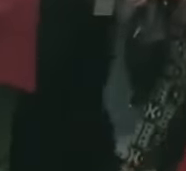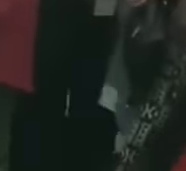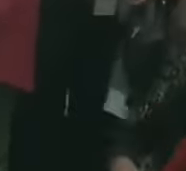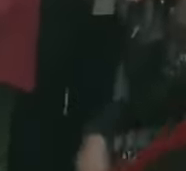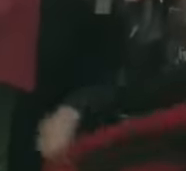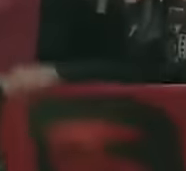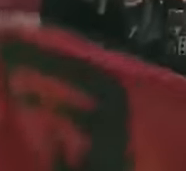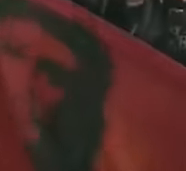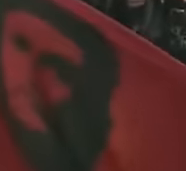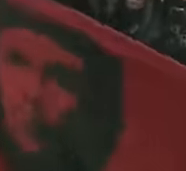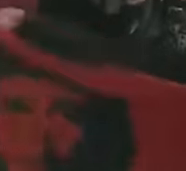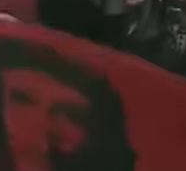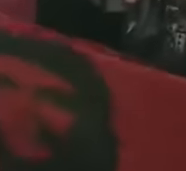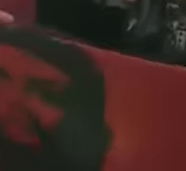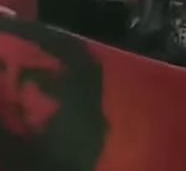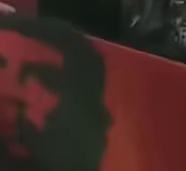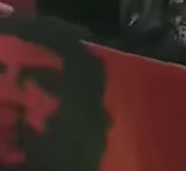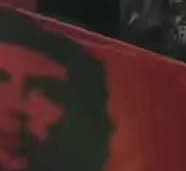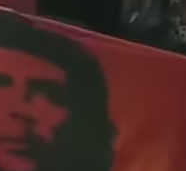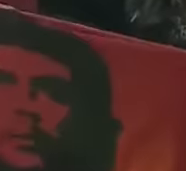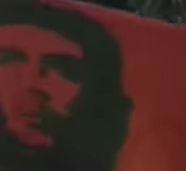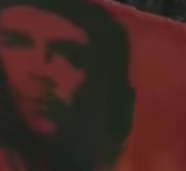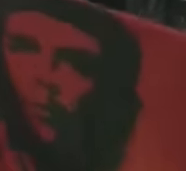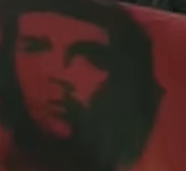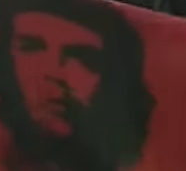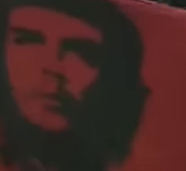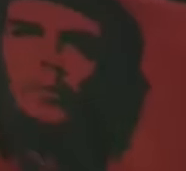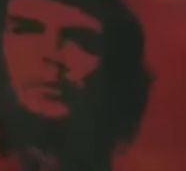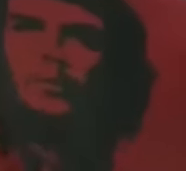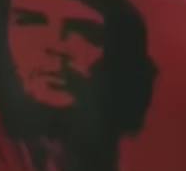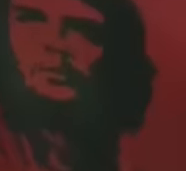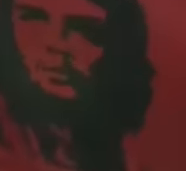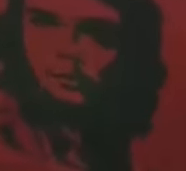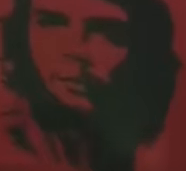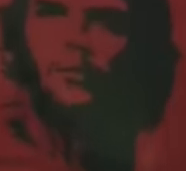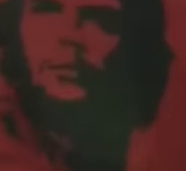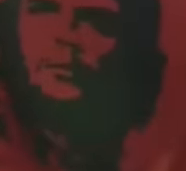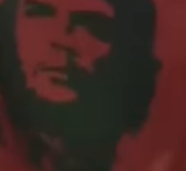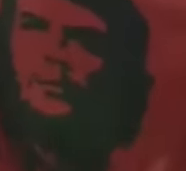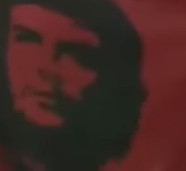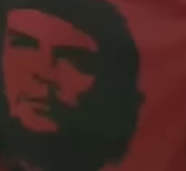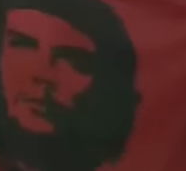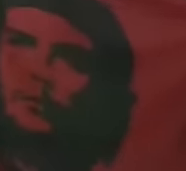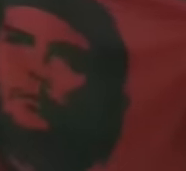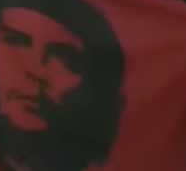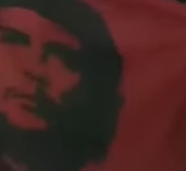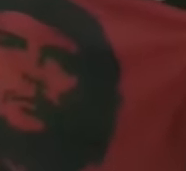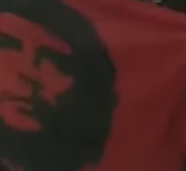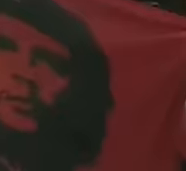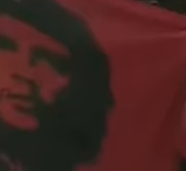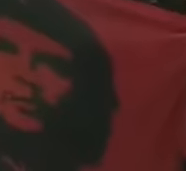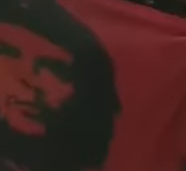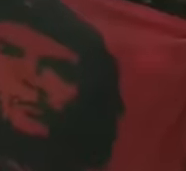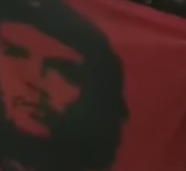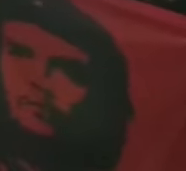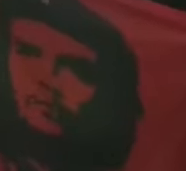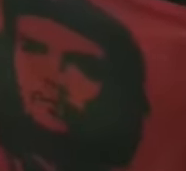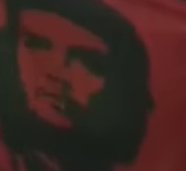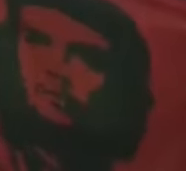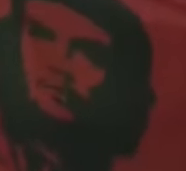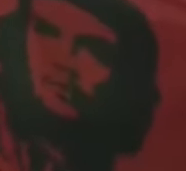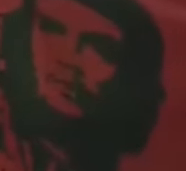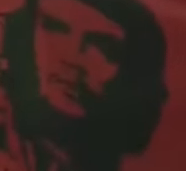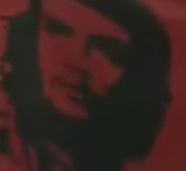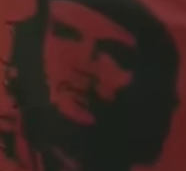para analizar el contexto global, lo que ocurre en la región latinoamericana y caribeña. Hemos visto pues la